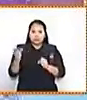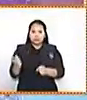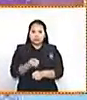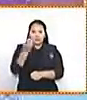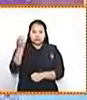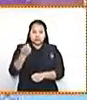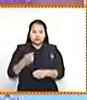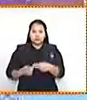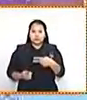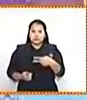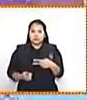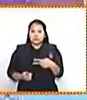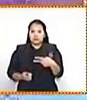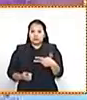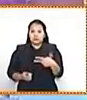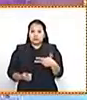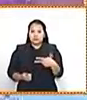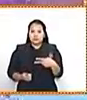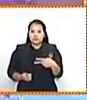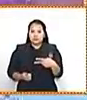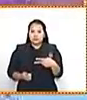afortunado. Primer dígito es